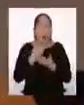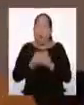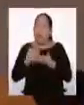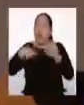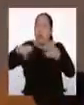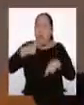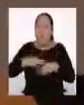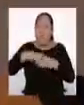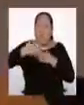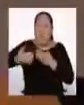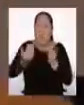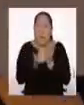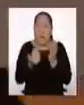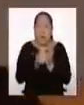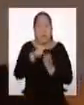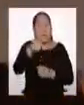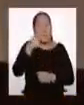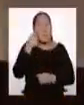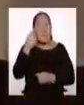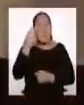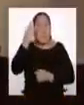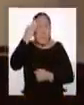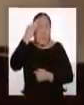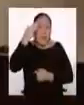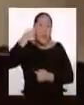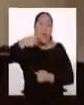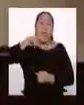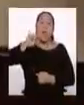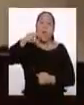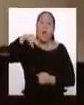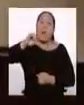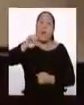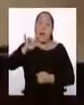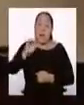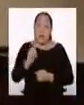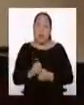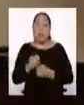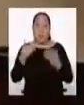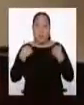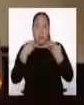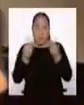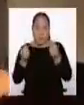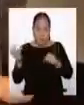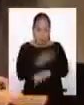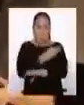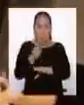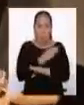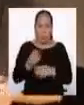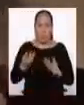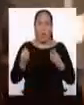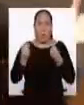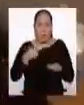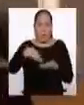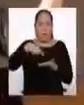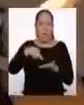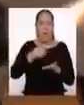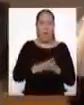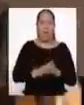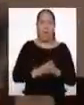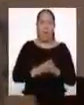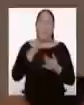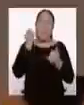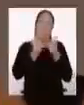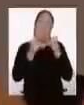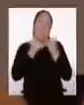colegio. Y además que ustedes saben que Huancayo es una ciudad muy folclórica, es muy fuerte en su folclore. Entonces, claro, obviamente, el fin de semana, la